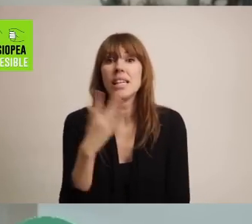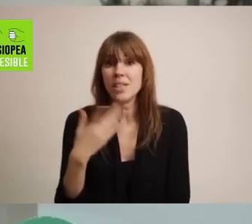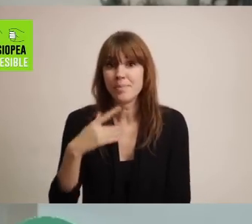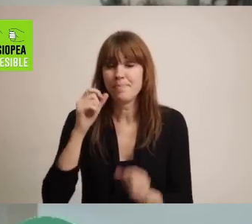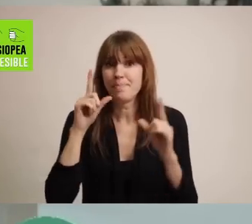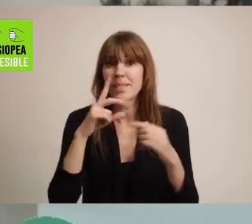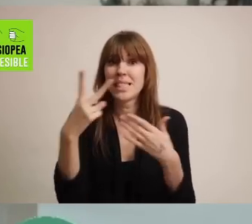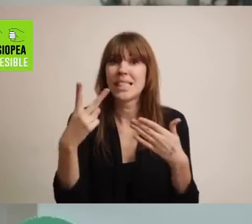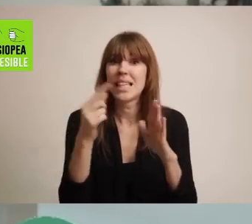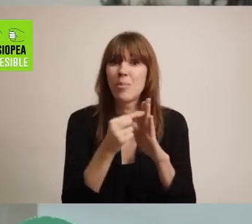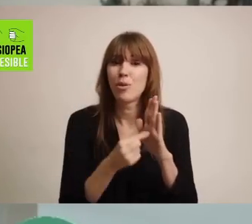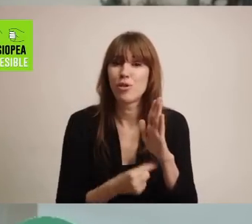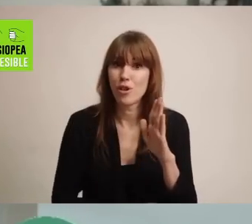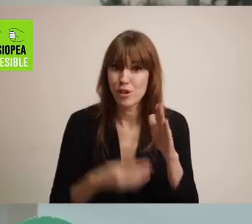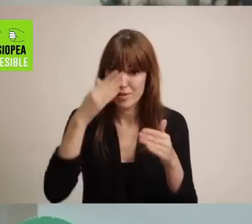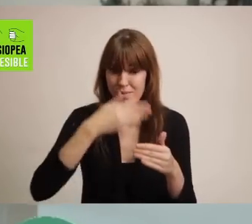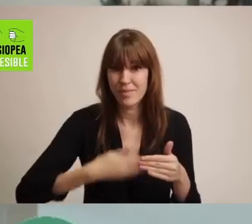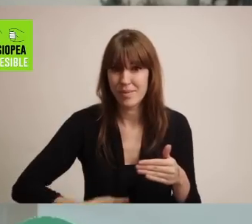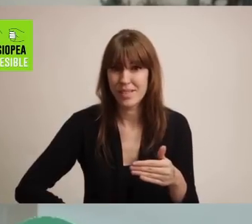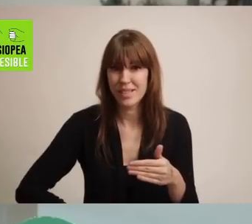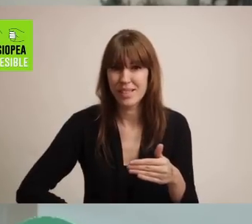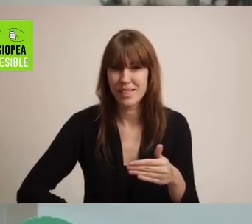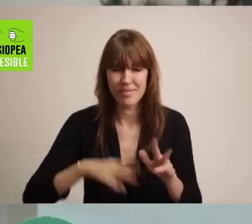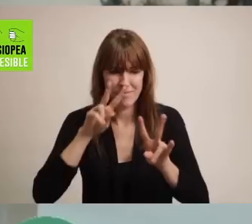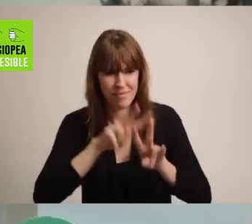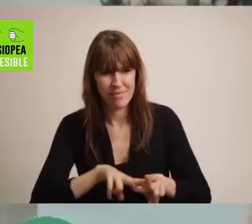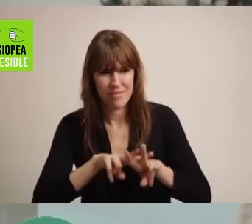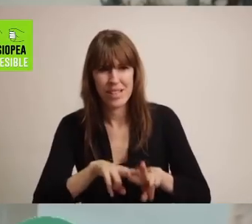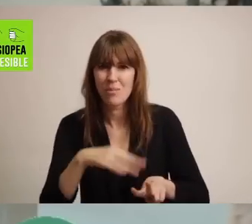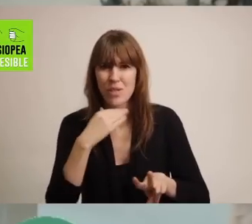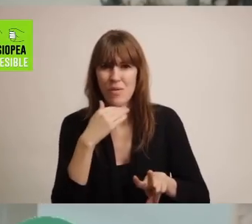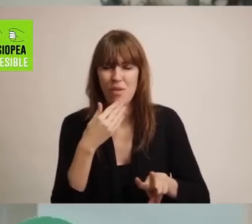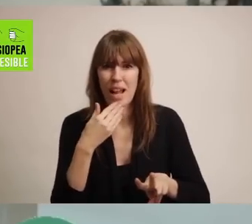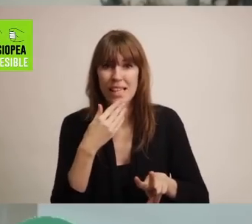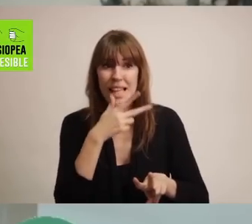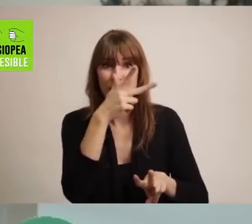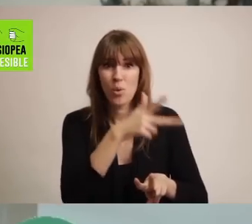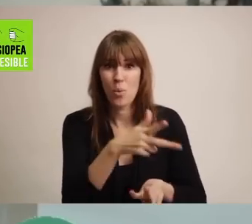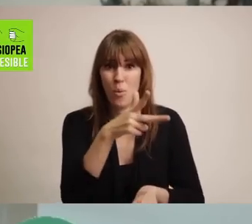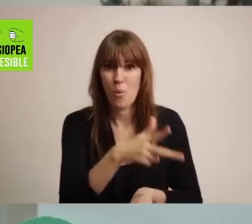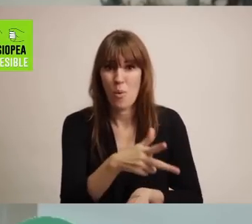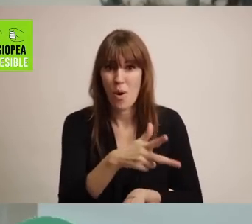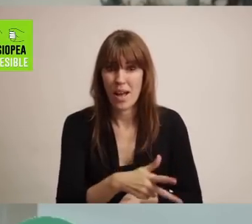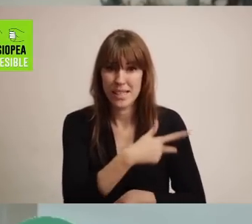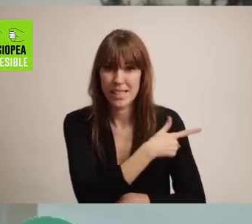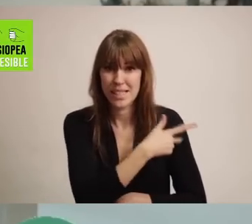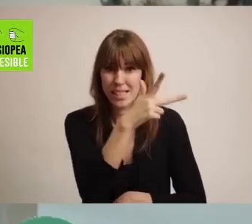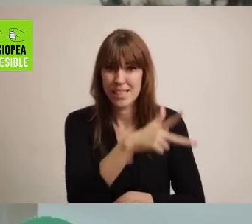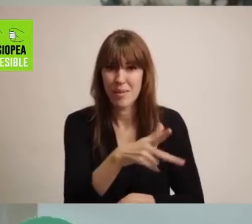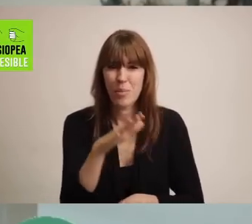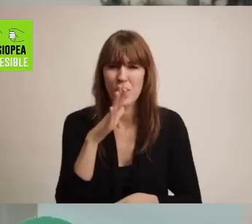7 puntos había una especie de, que yo llamo tatuajes, porque era como una especie de